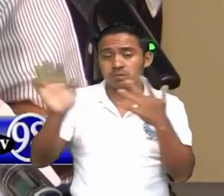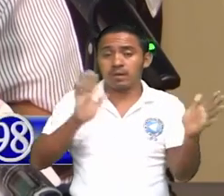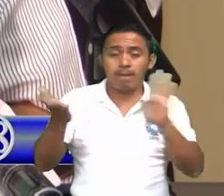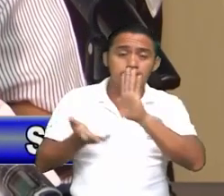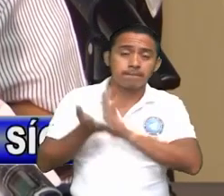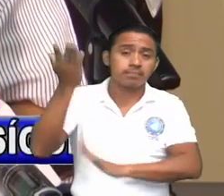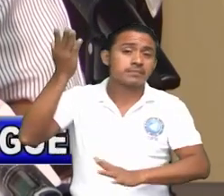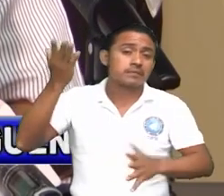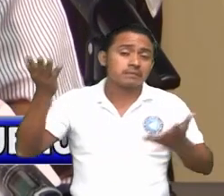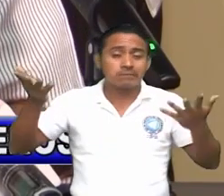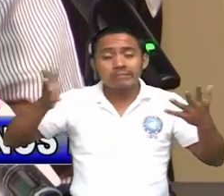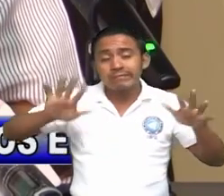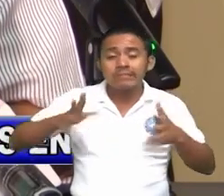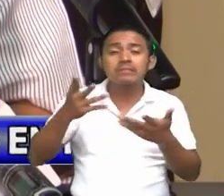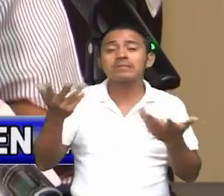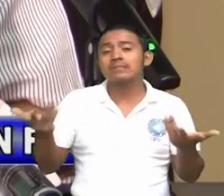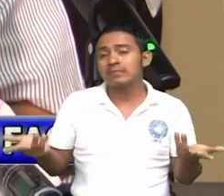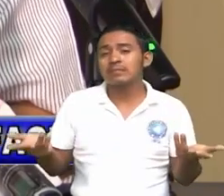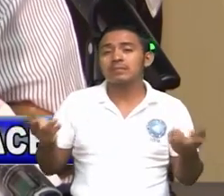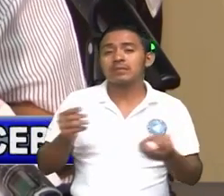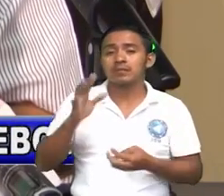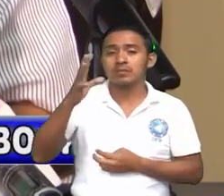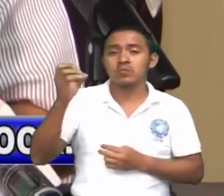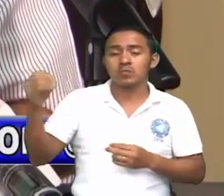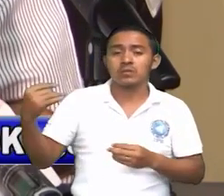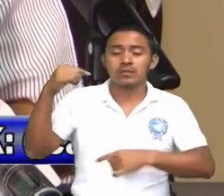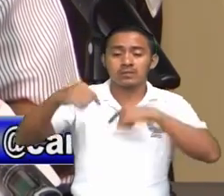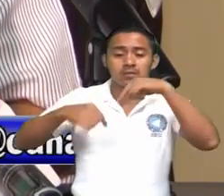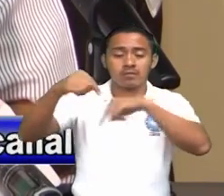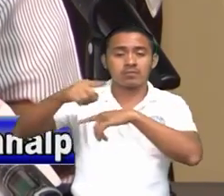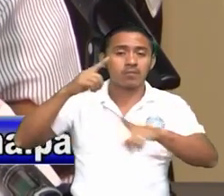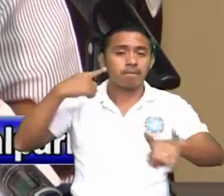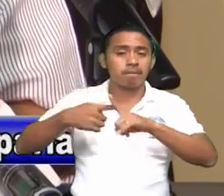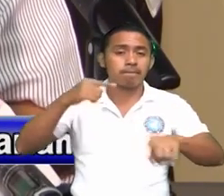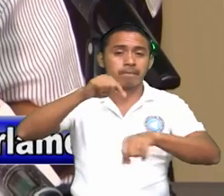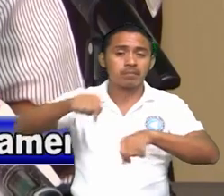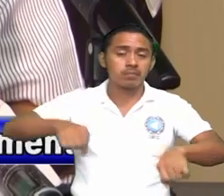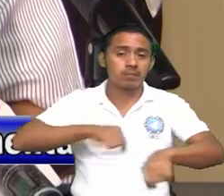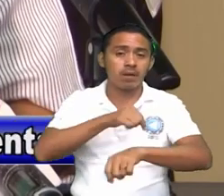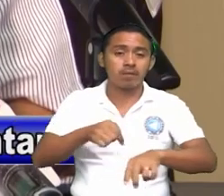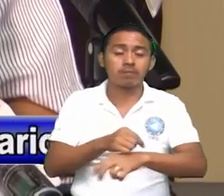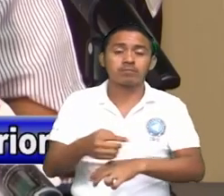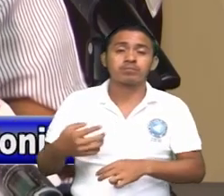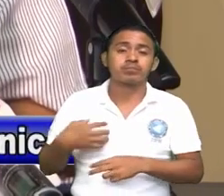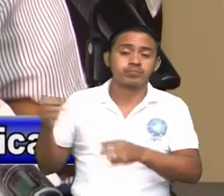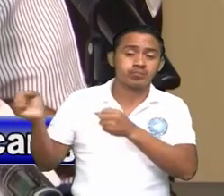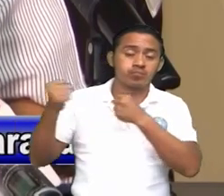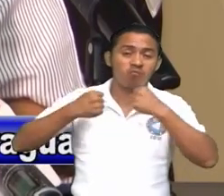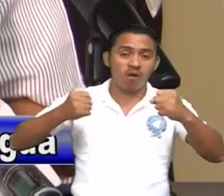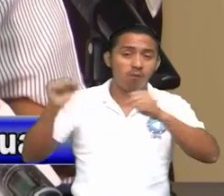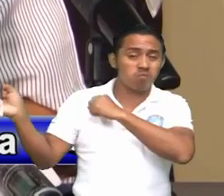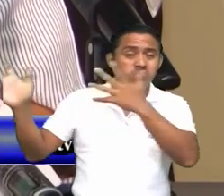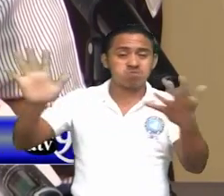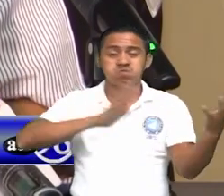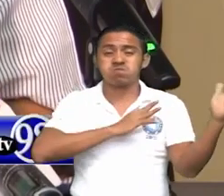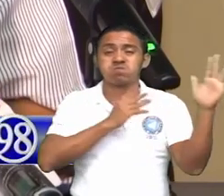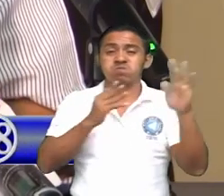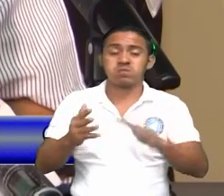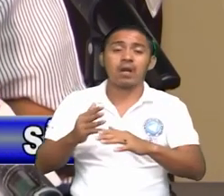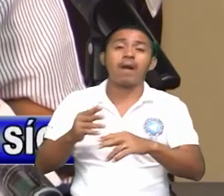superiores, inclusive podrían alcanzar hasta 50 kilómetros por hora en sus rachas. Por